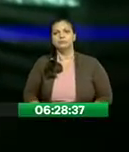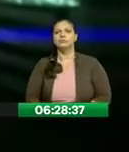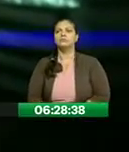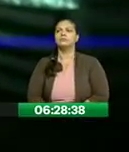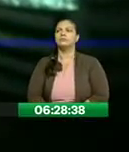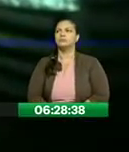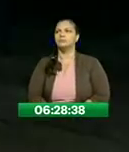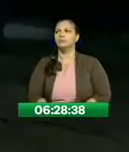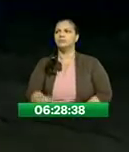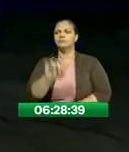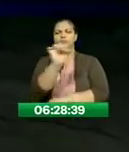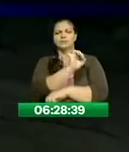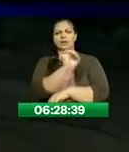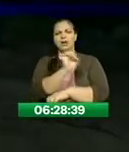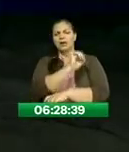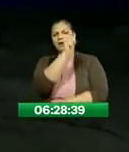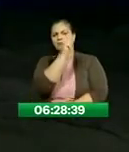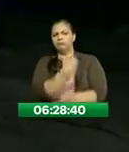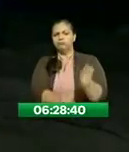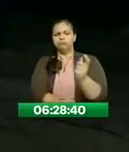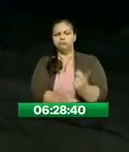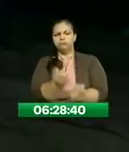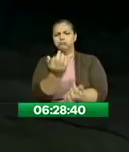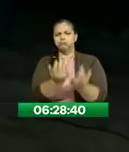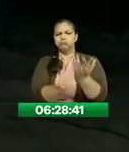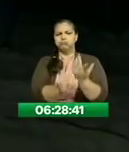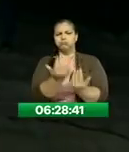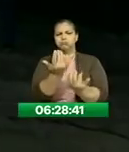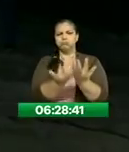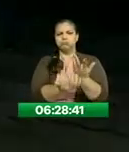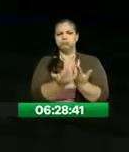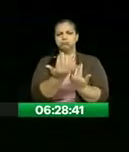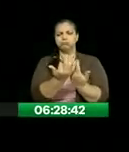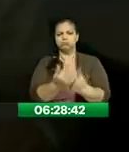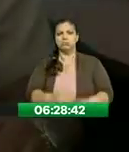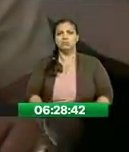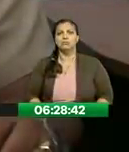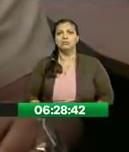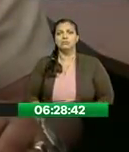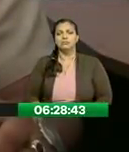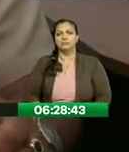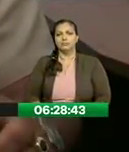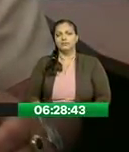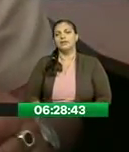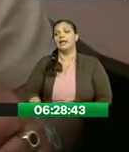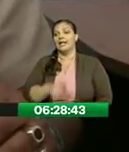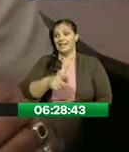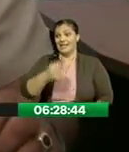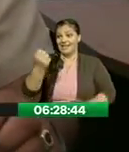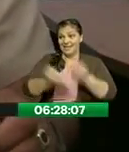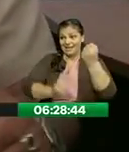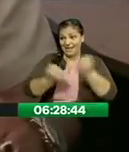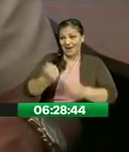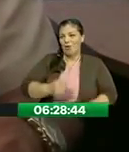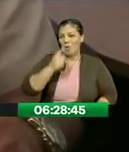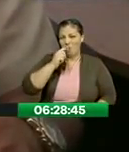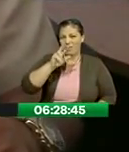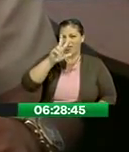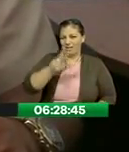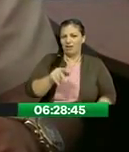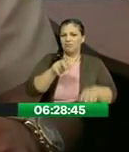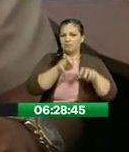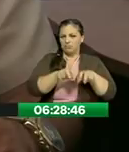en el que se movilizaban para luego llevarlos hasta La Sequita y asesinarlos. Que los dos ciudadanos fallecidos